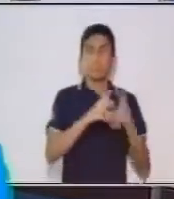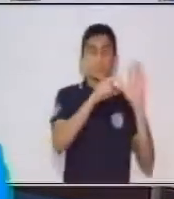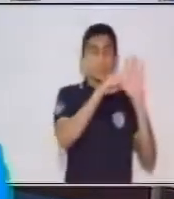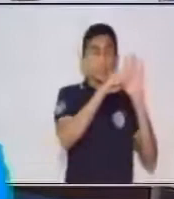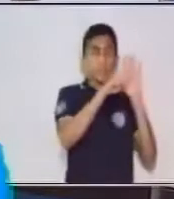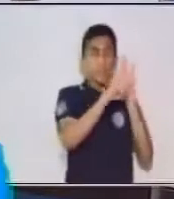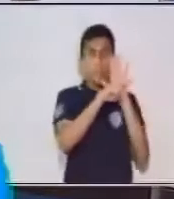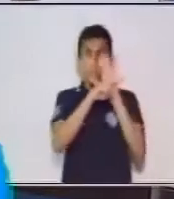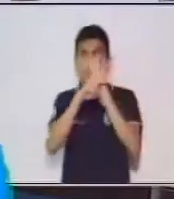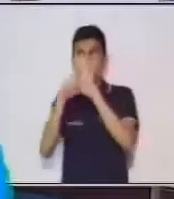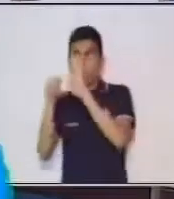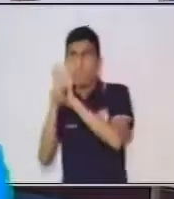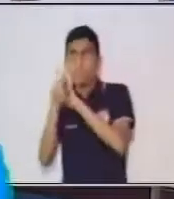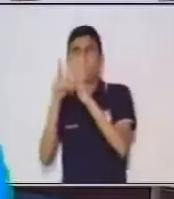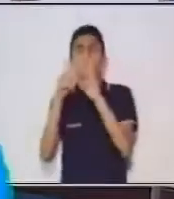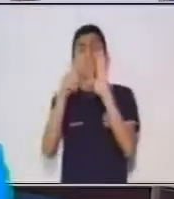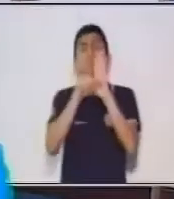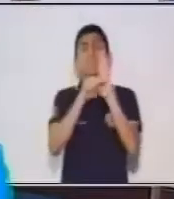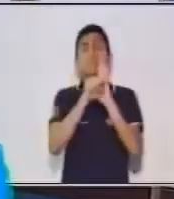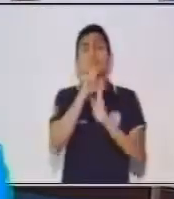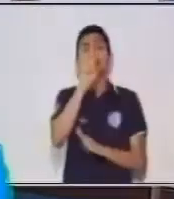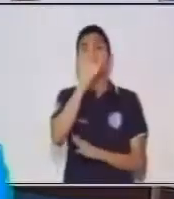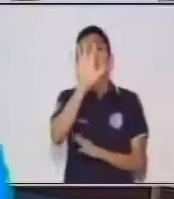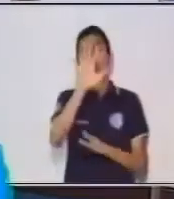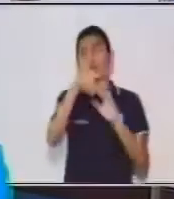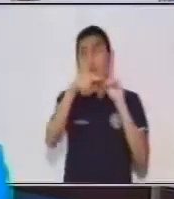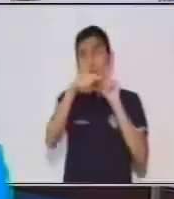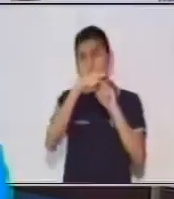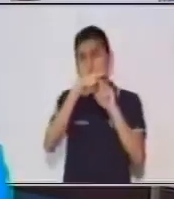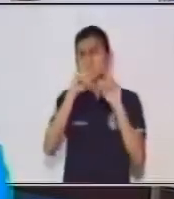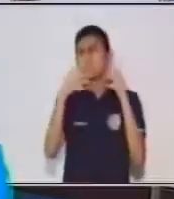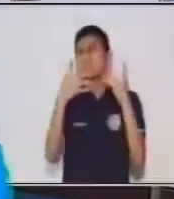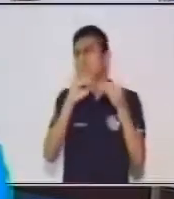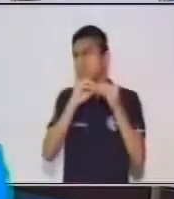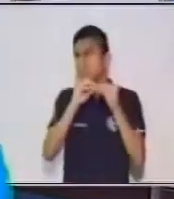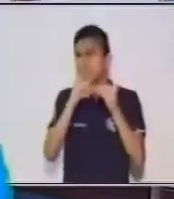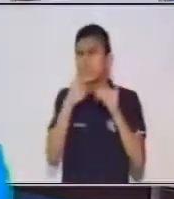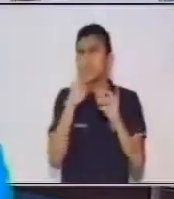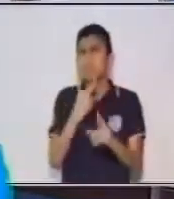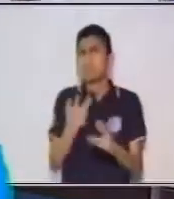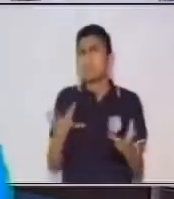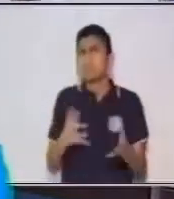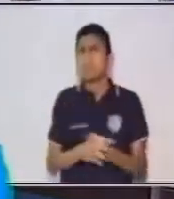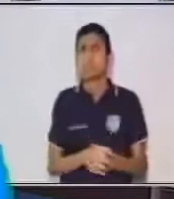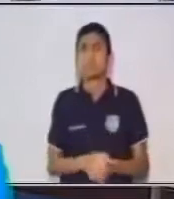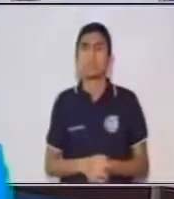son diferentes, que restados nos den 5 positivo.